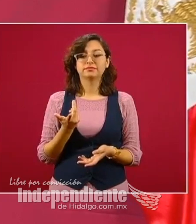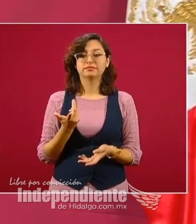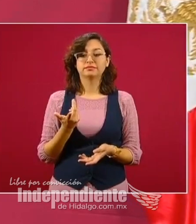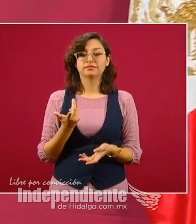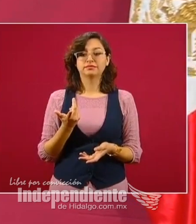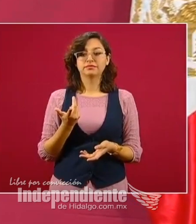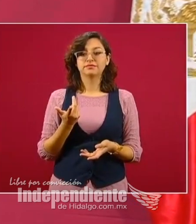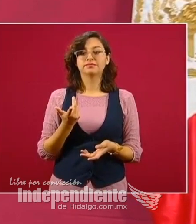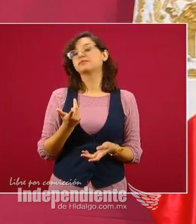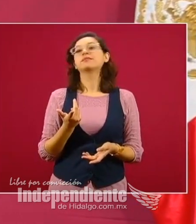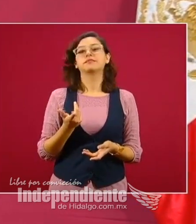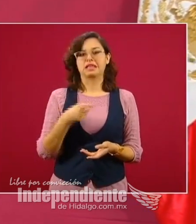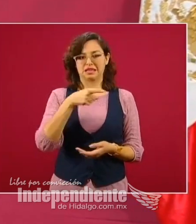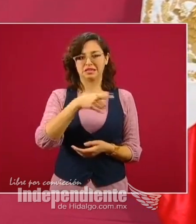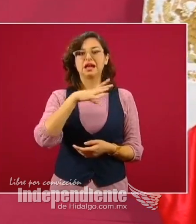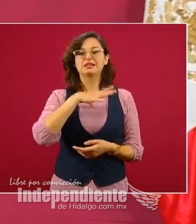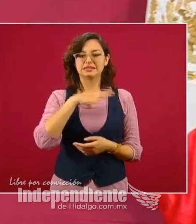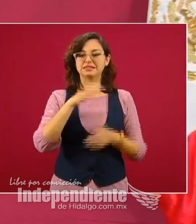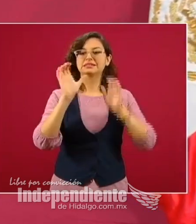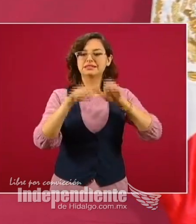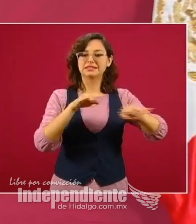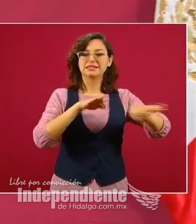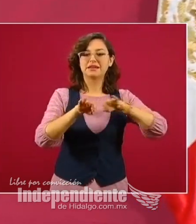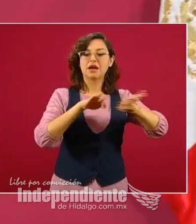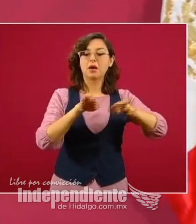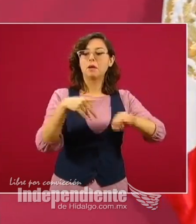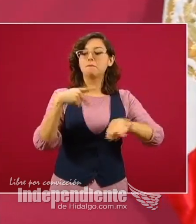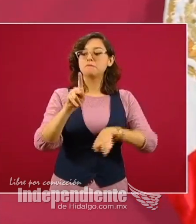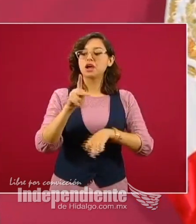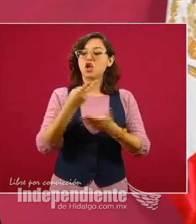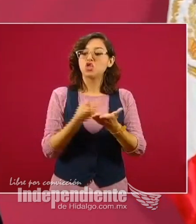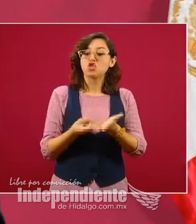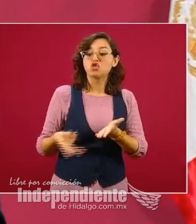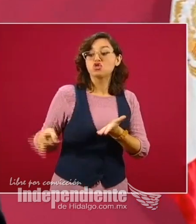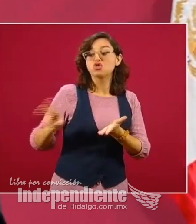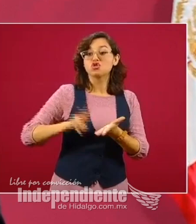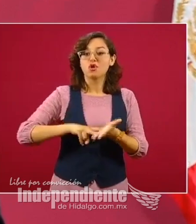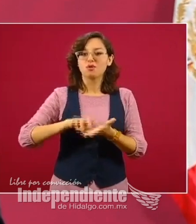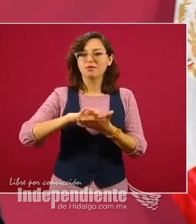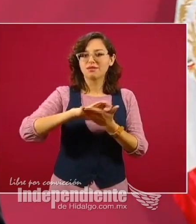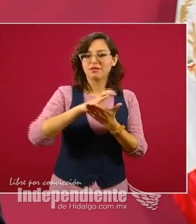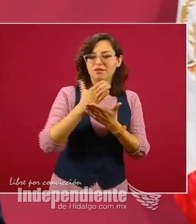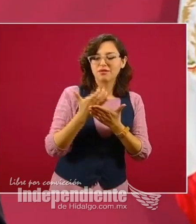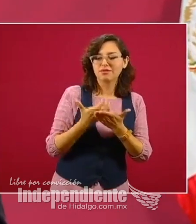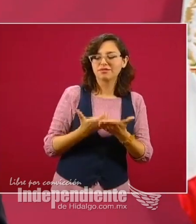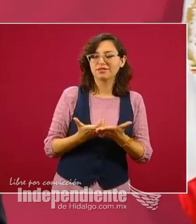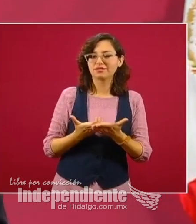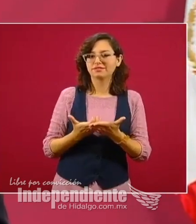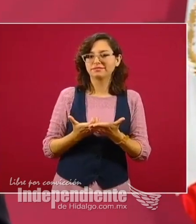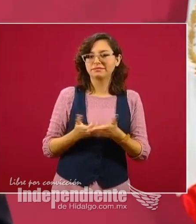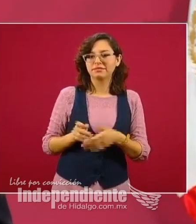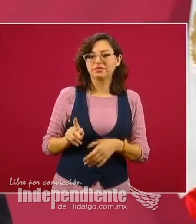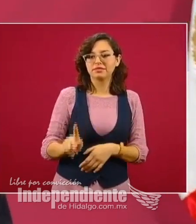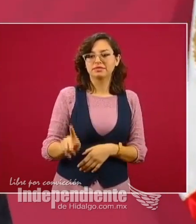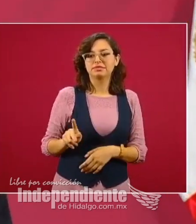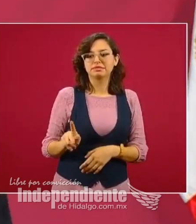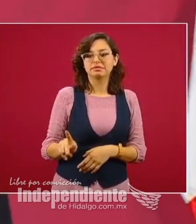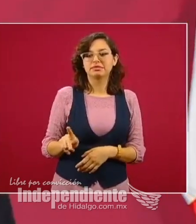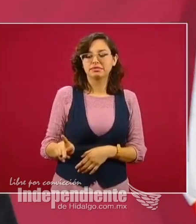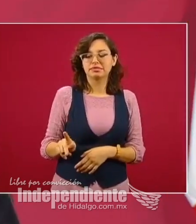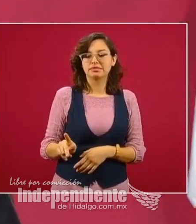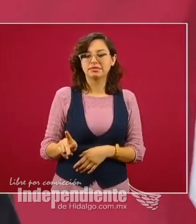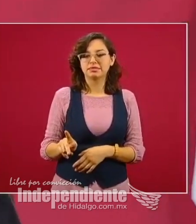outsourcing, para no pagar prestaciones, los quitan